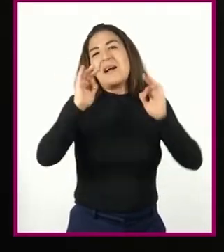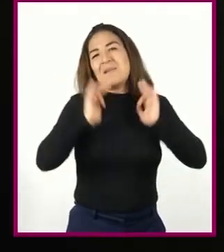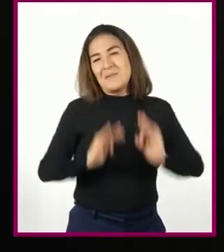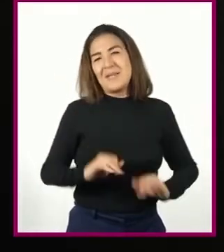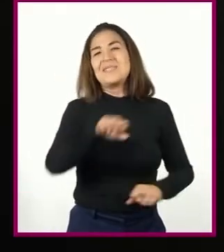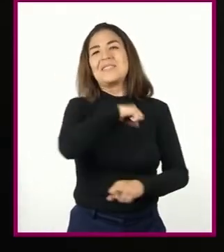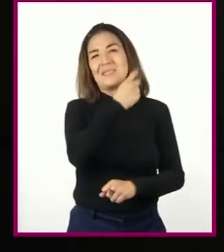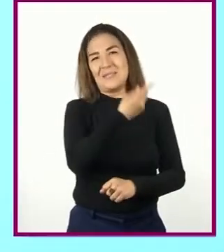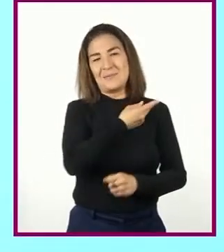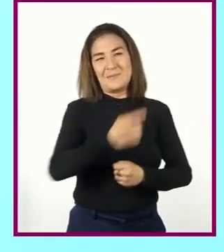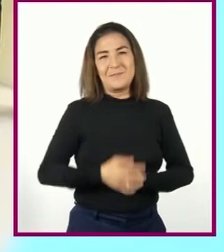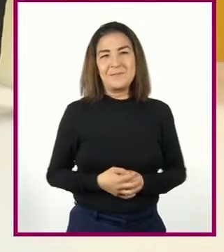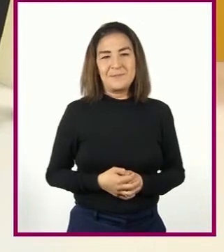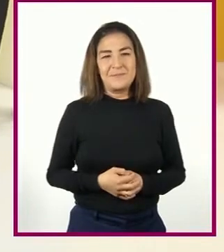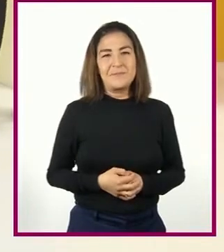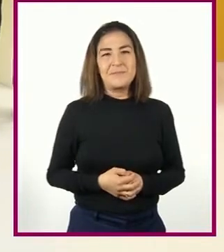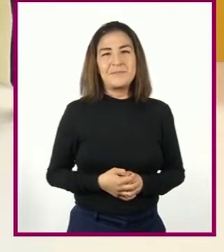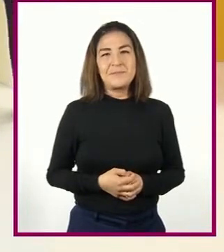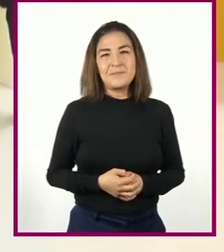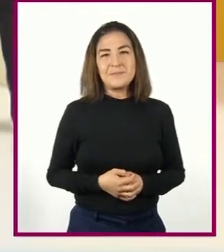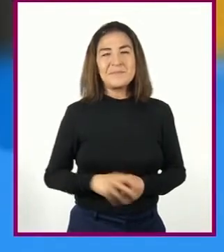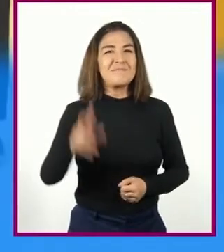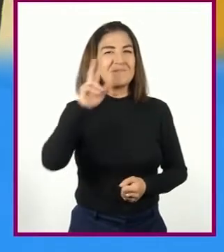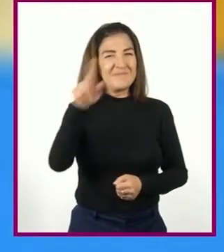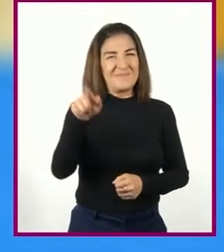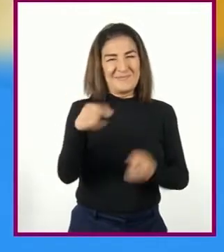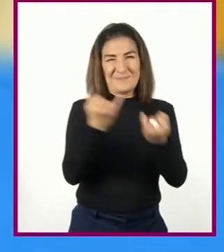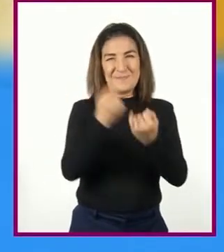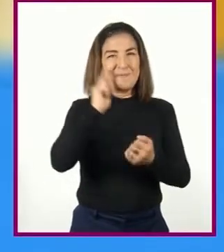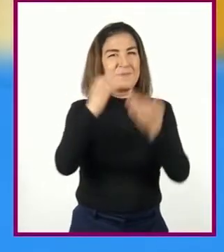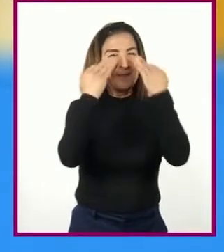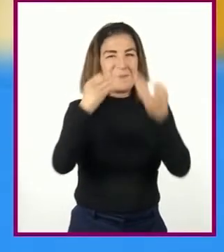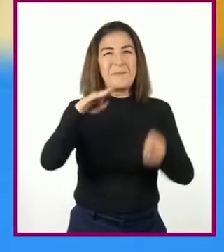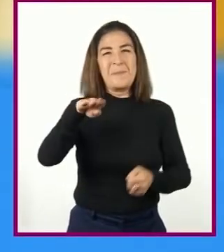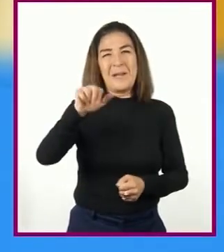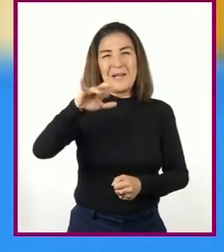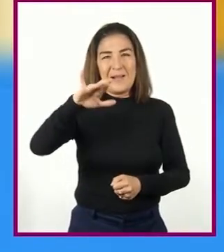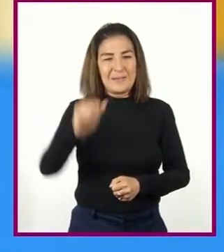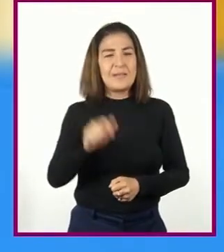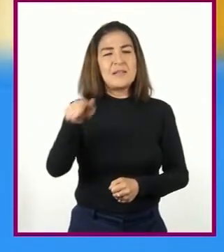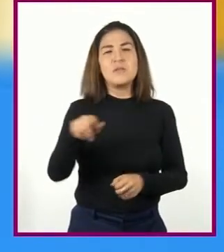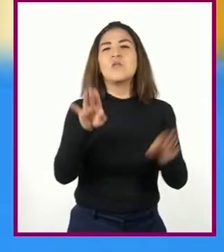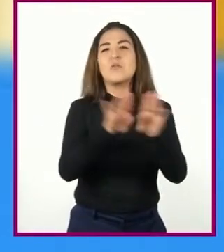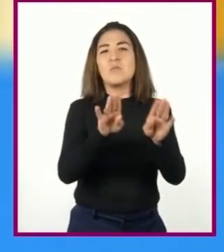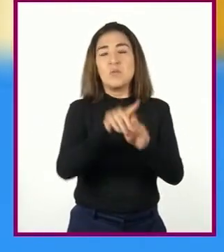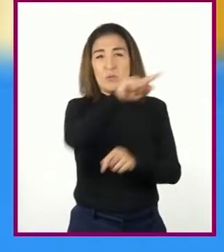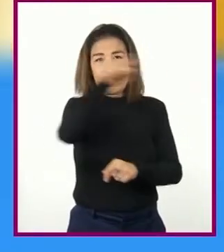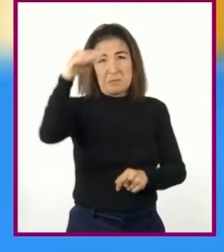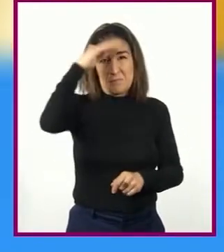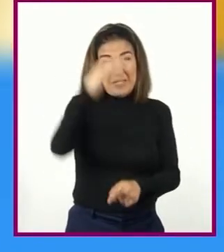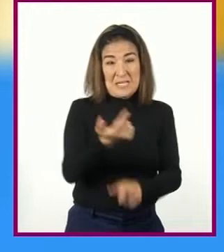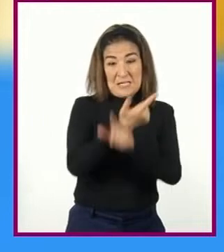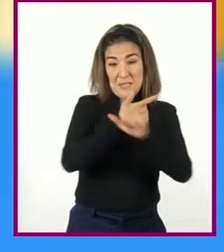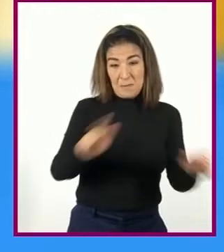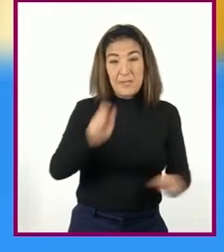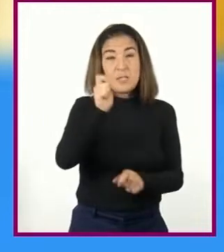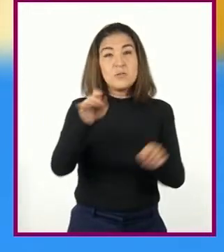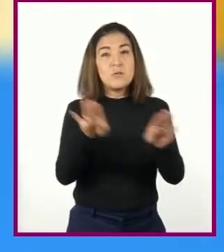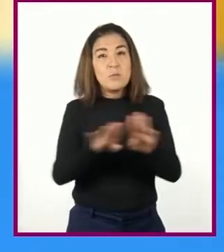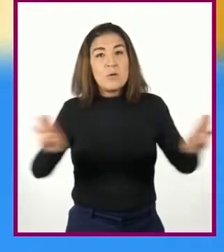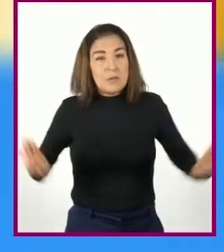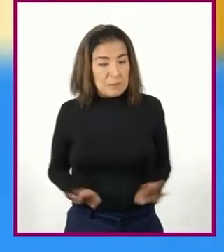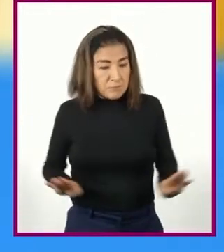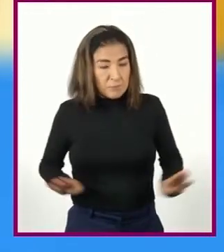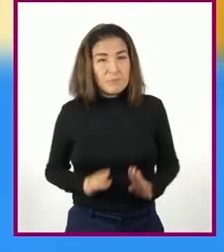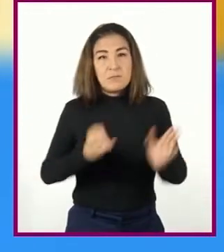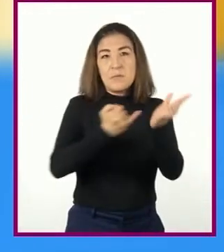salud. Al igual que María, ¿consideran que la libertad tiene que ver con las decisiones y acciones que realizan